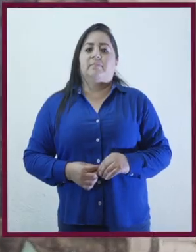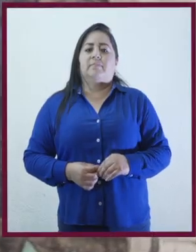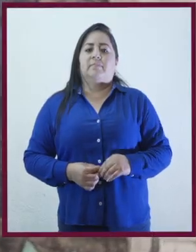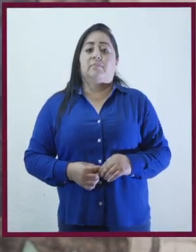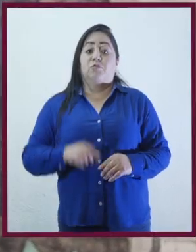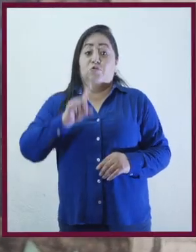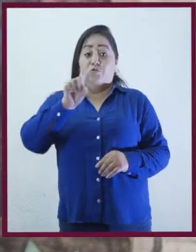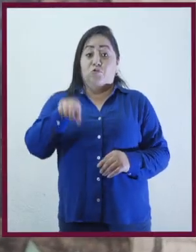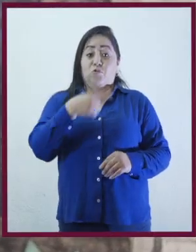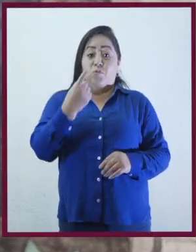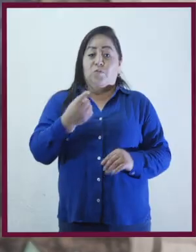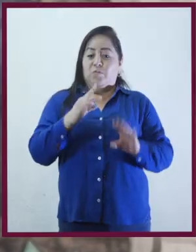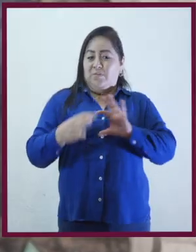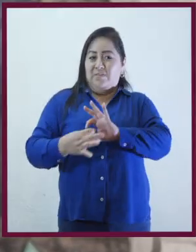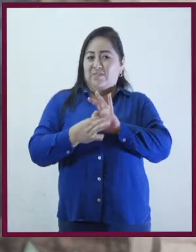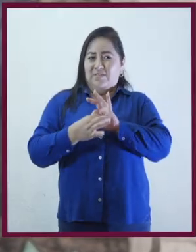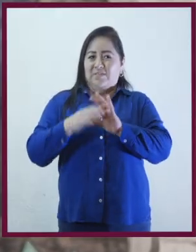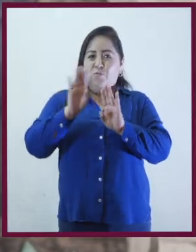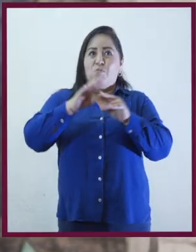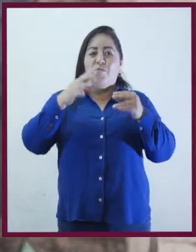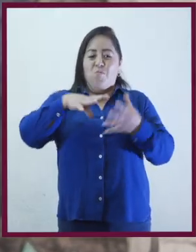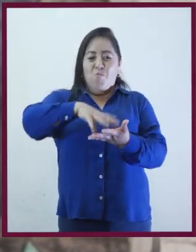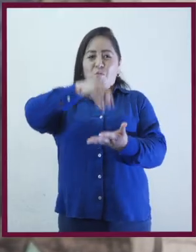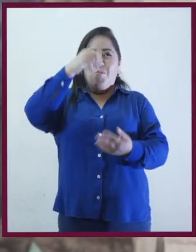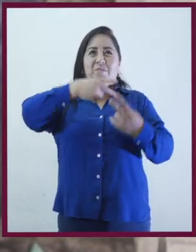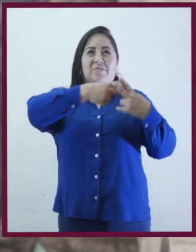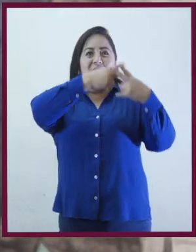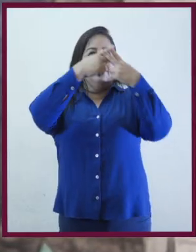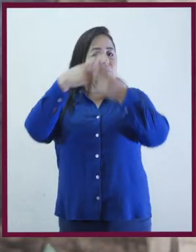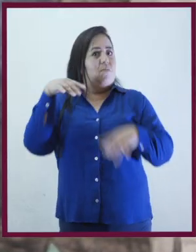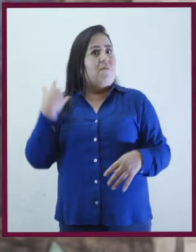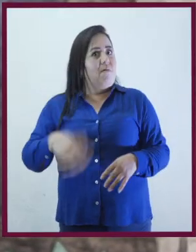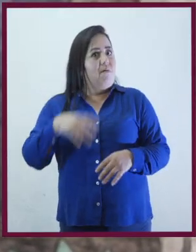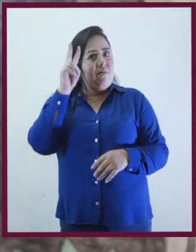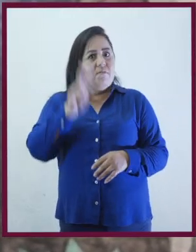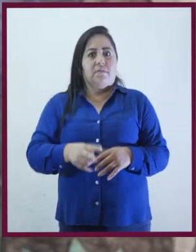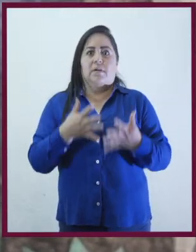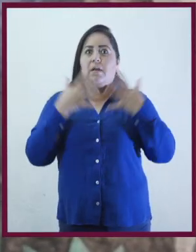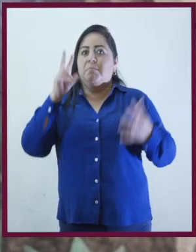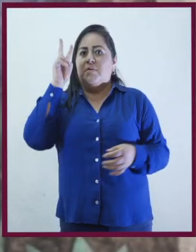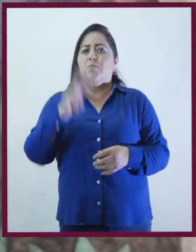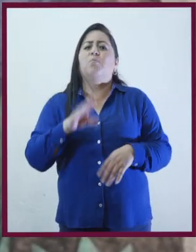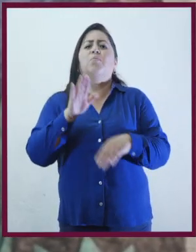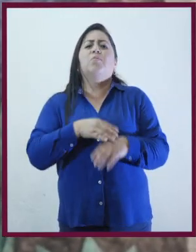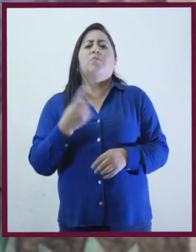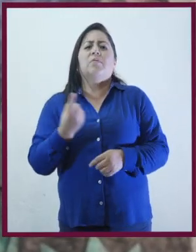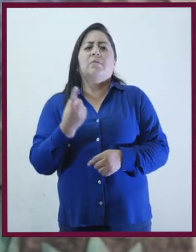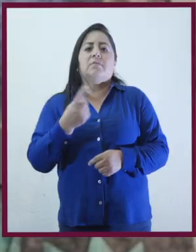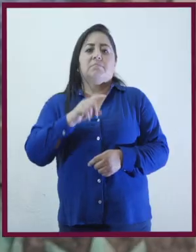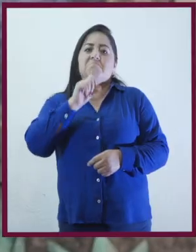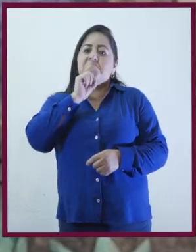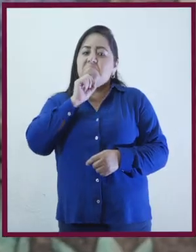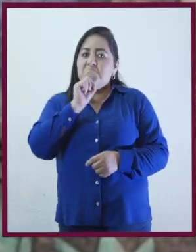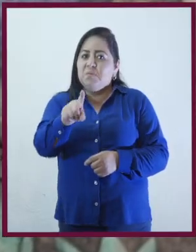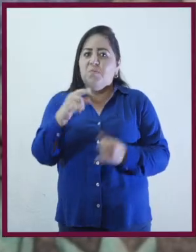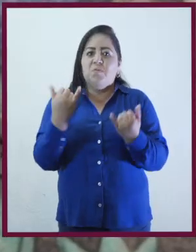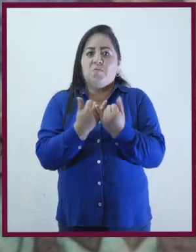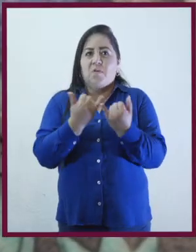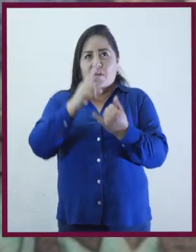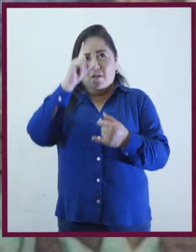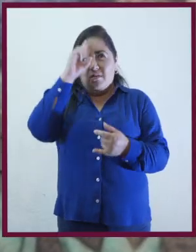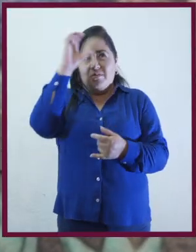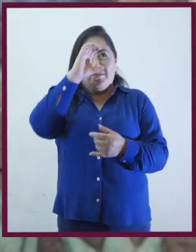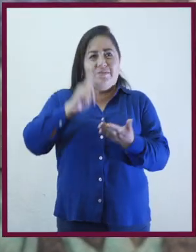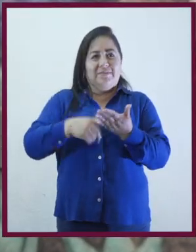Somos literalmente polvo de estrellas. ¡Guau! Una gran verdad que, por supuesto, también nos remite a la